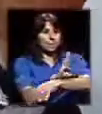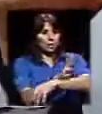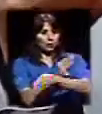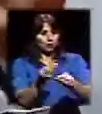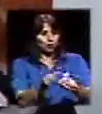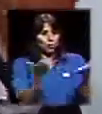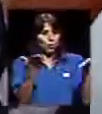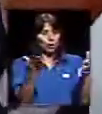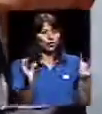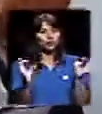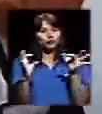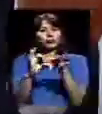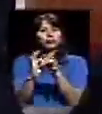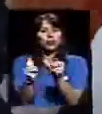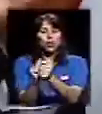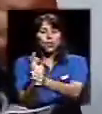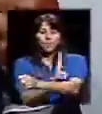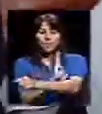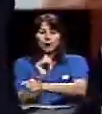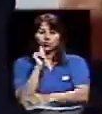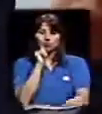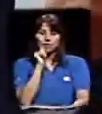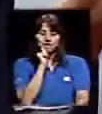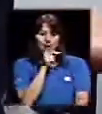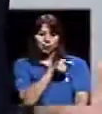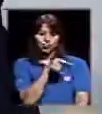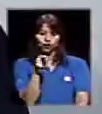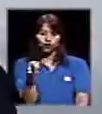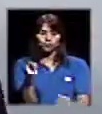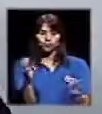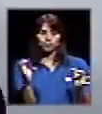estatales y los privados